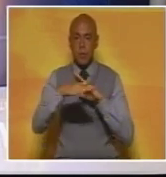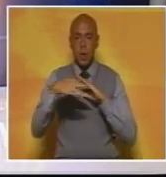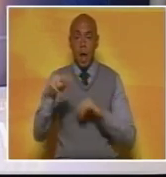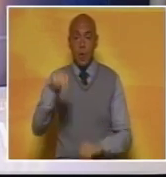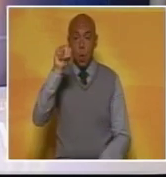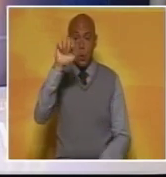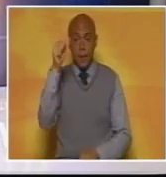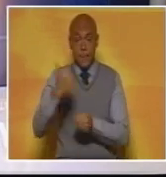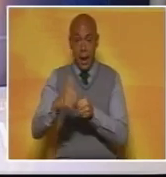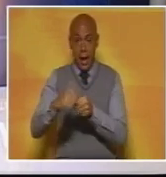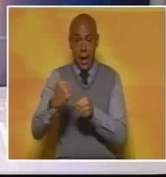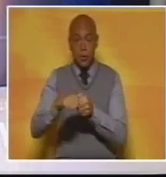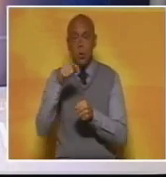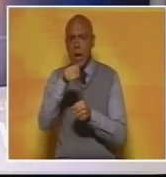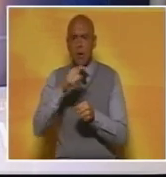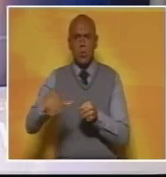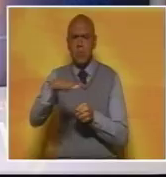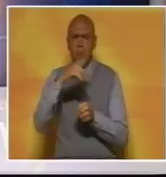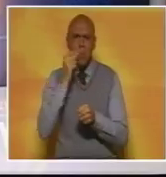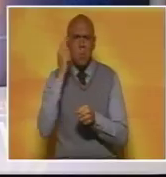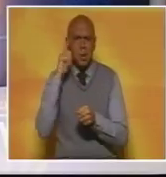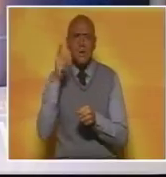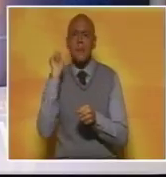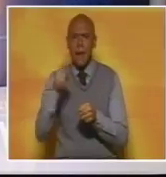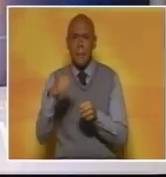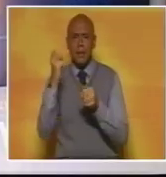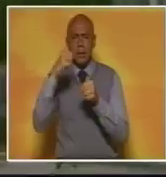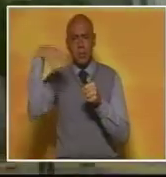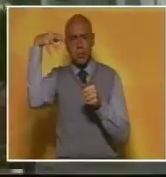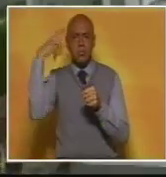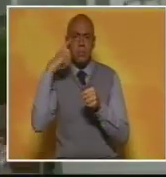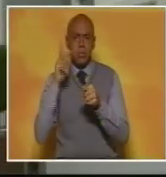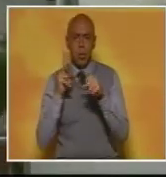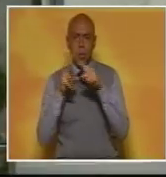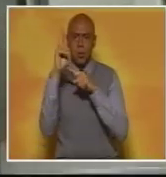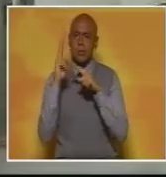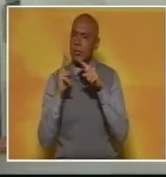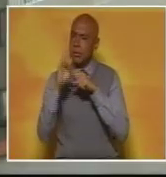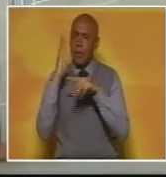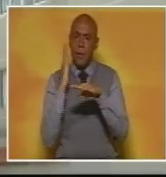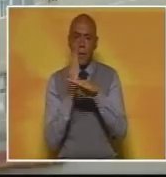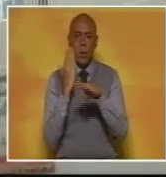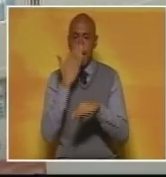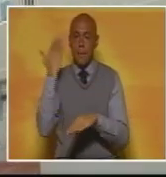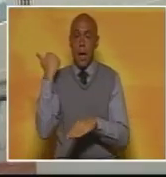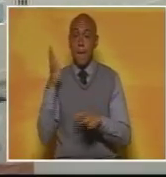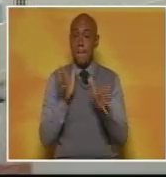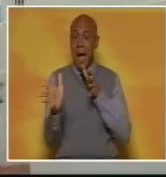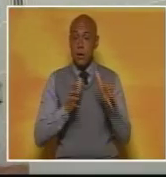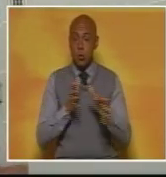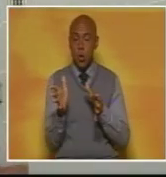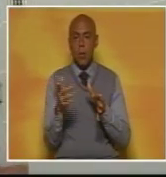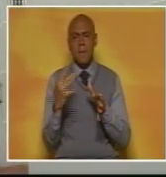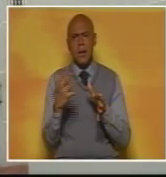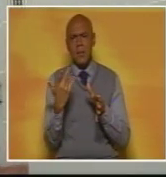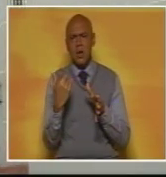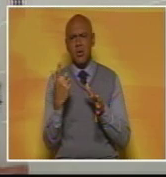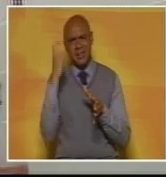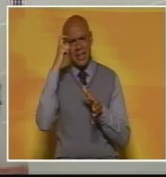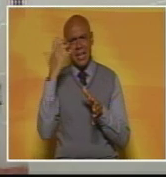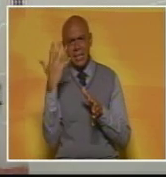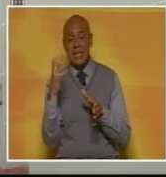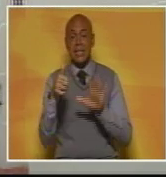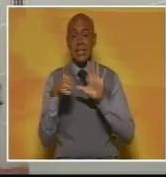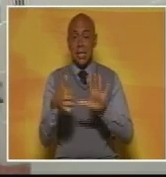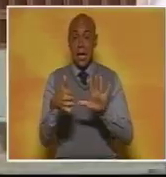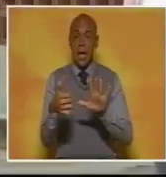Maracaibo denuncian las constantes interrupciones del servicio eléctrico. Ciudadanos destacaron que desde el mes de marzo solo les suministran durante el día entre